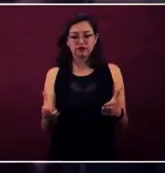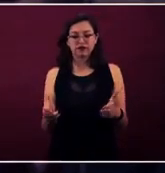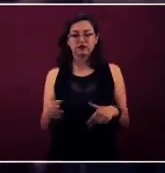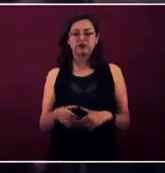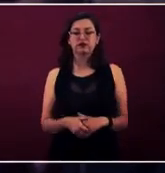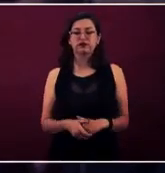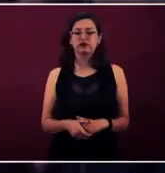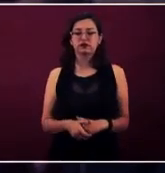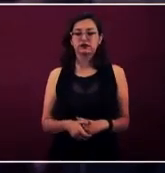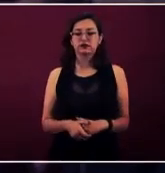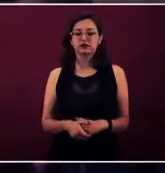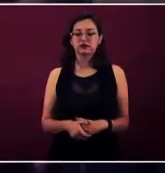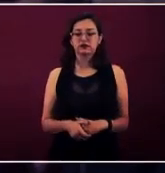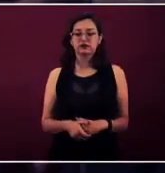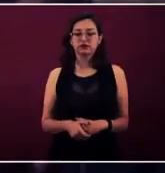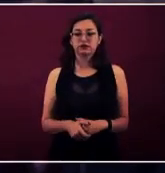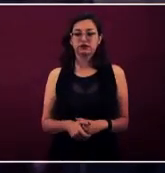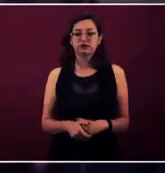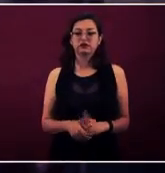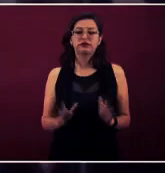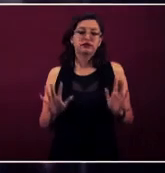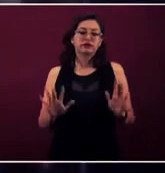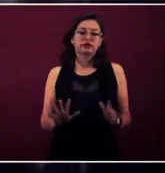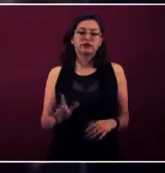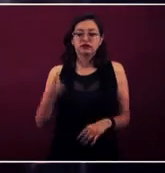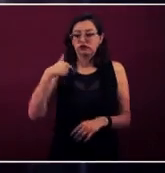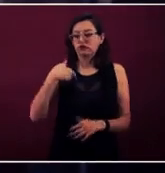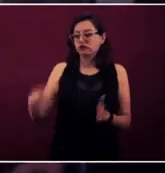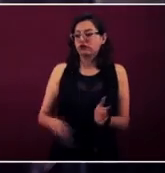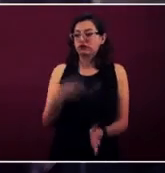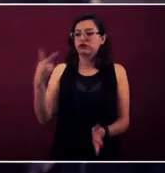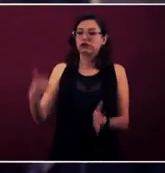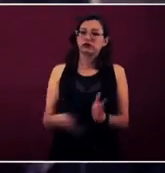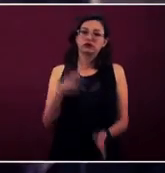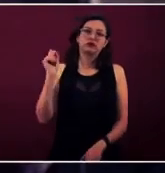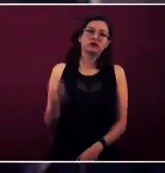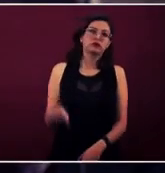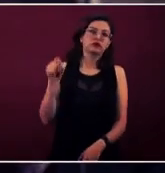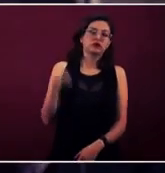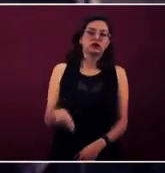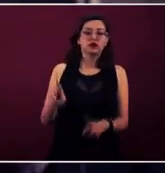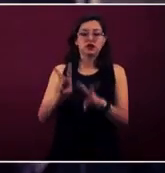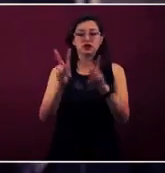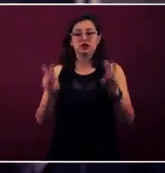parafrasear diciendo que ya parezco disco rayado con el tema de Aldama.